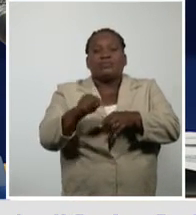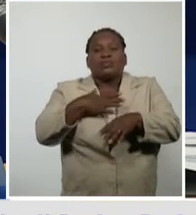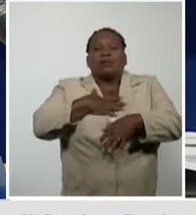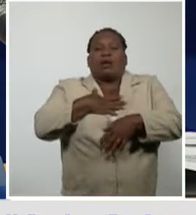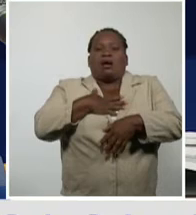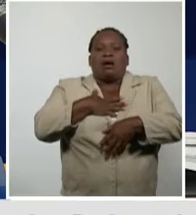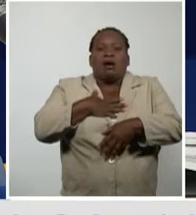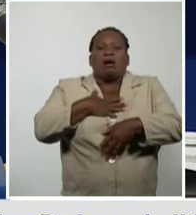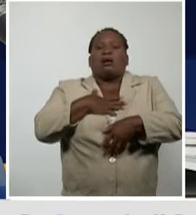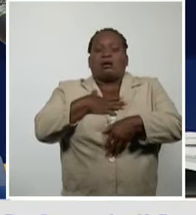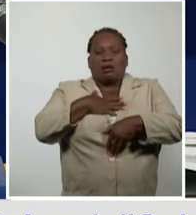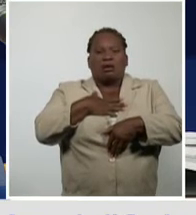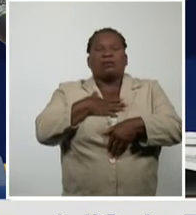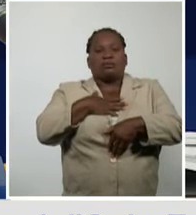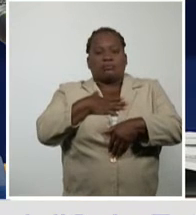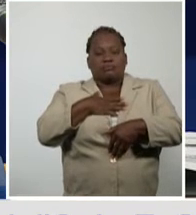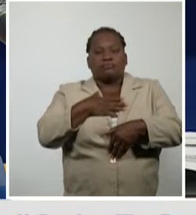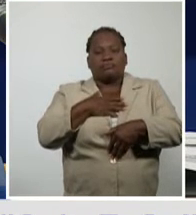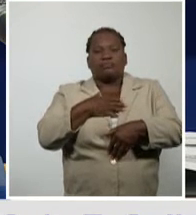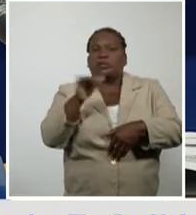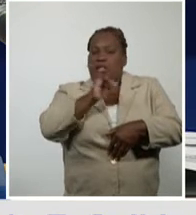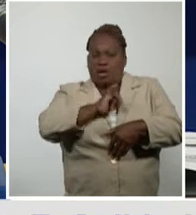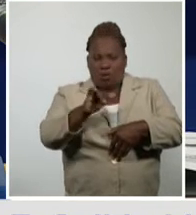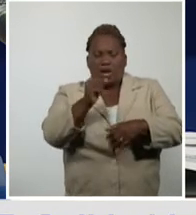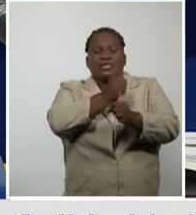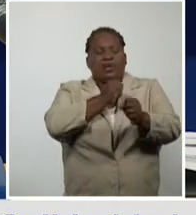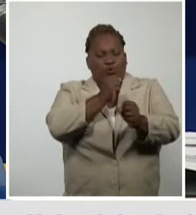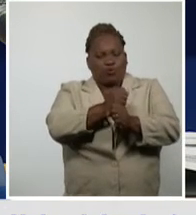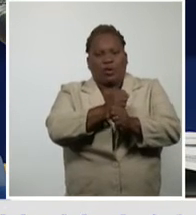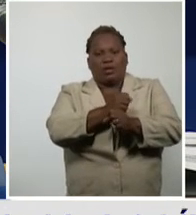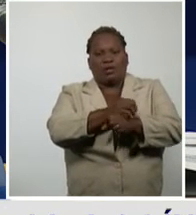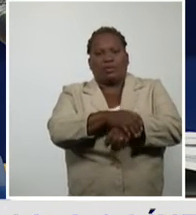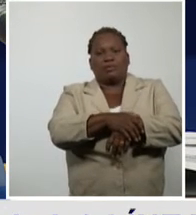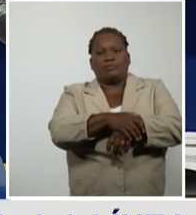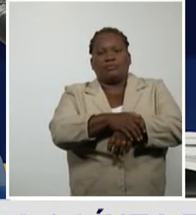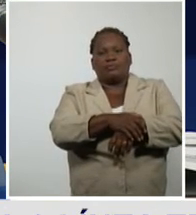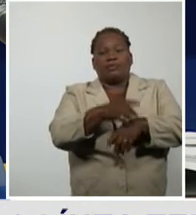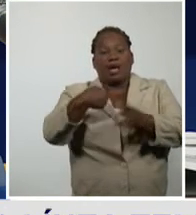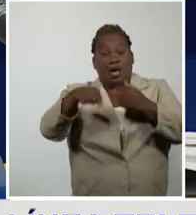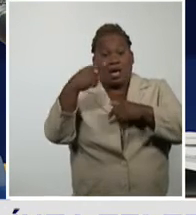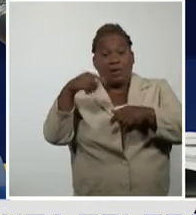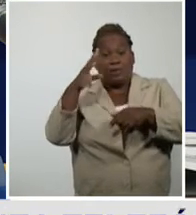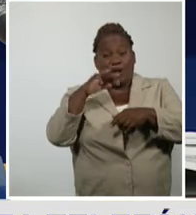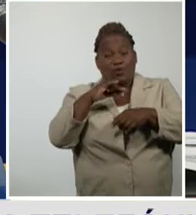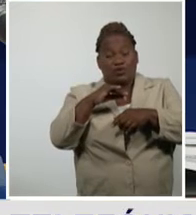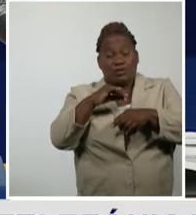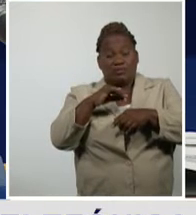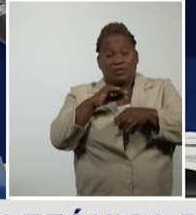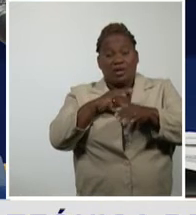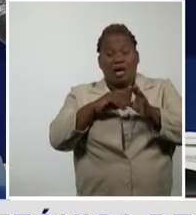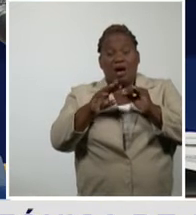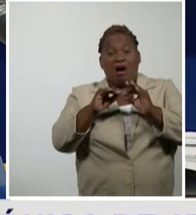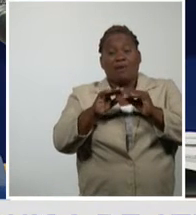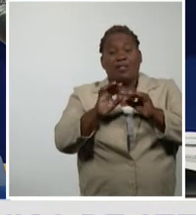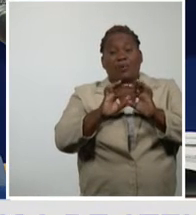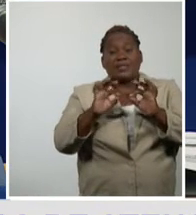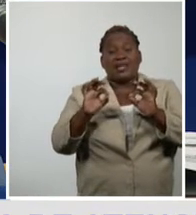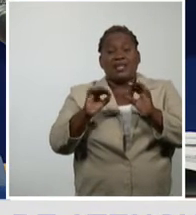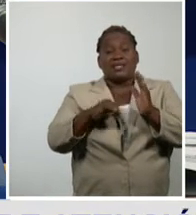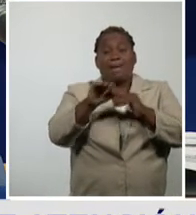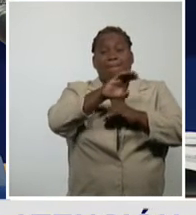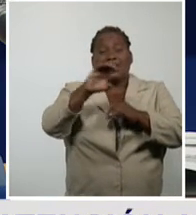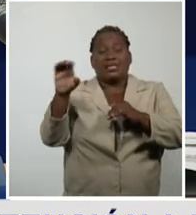agudo, este problema, pues también se utiliza. Y anoche, conversando con algunos especialistas del ministerio,